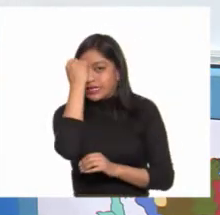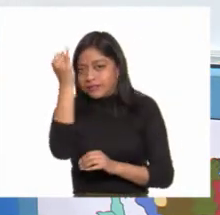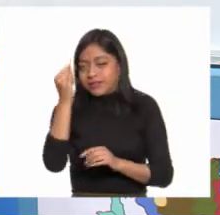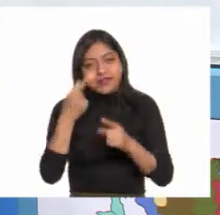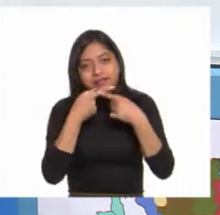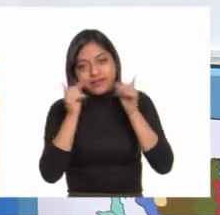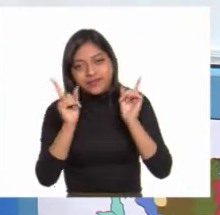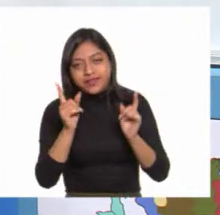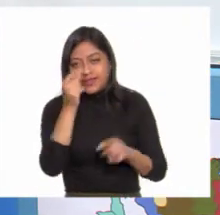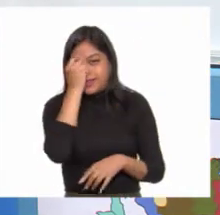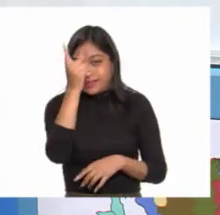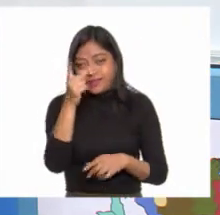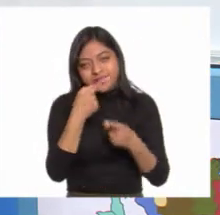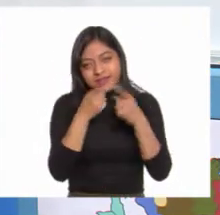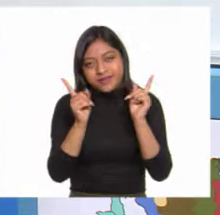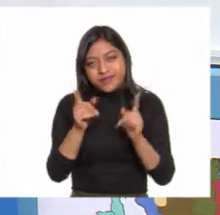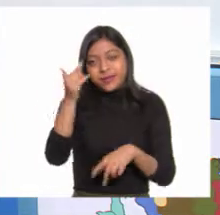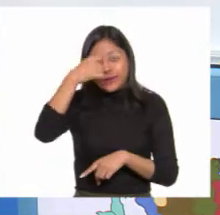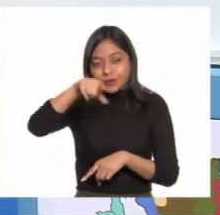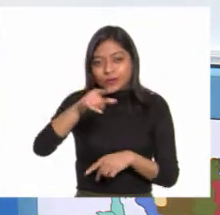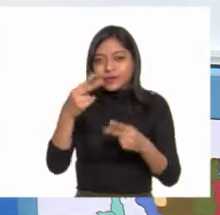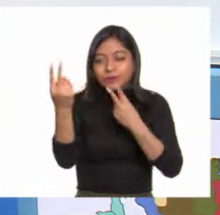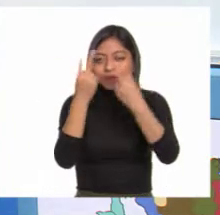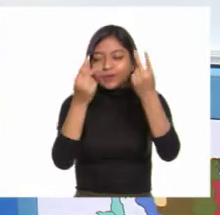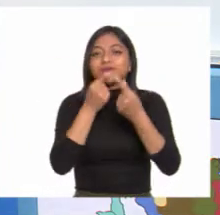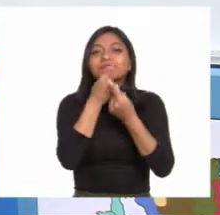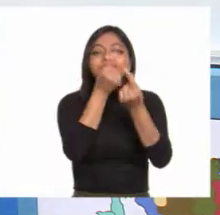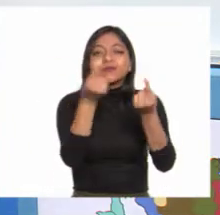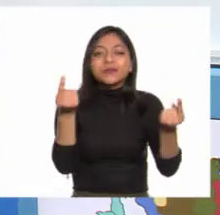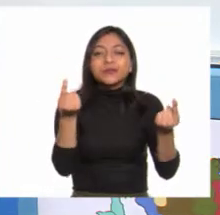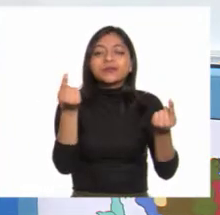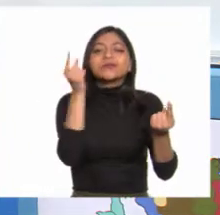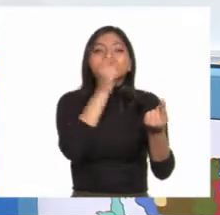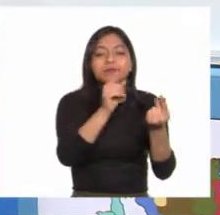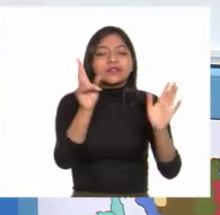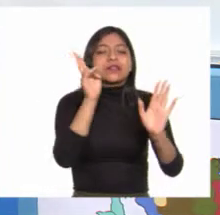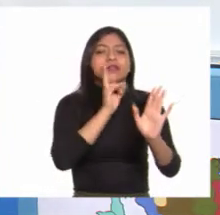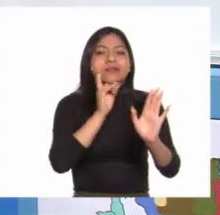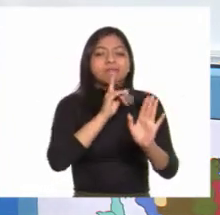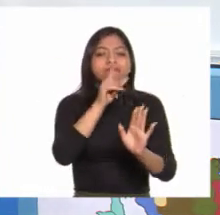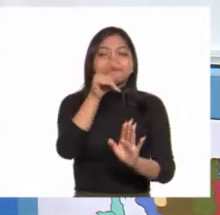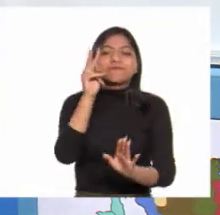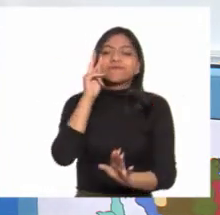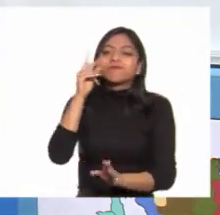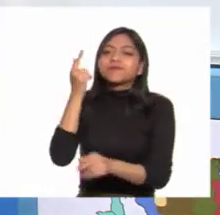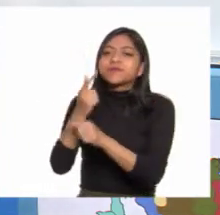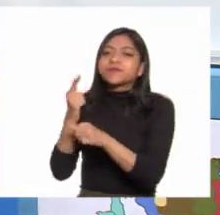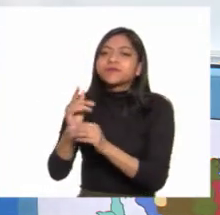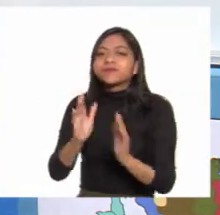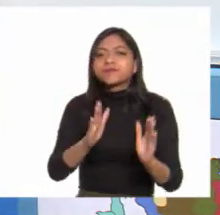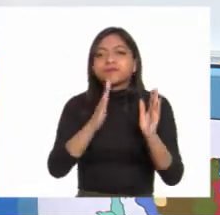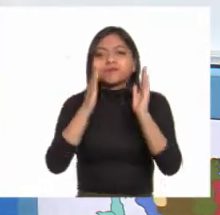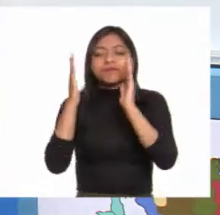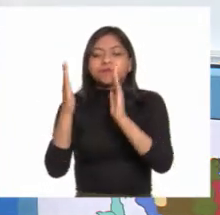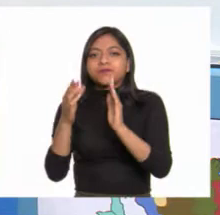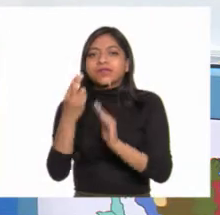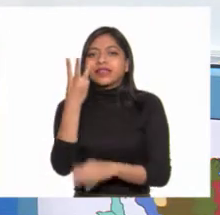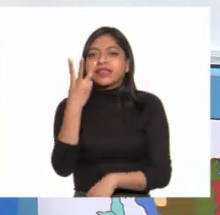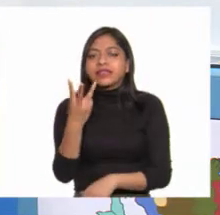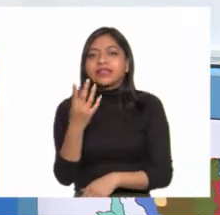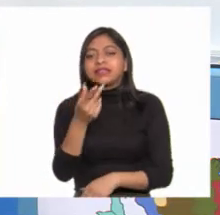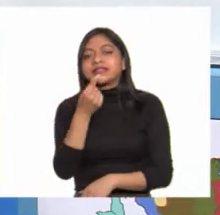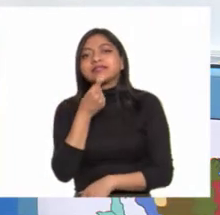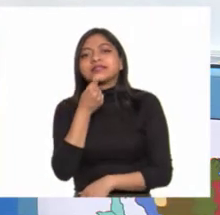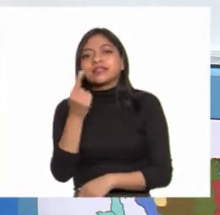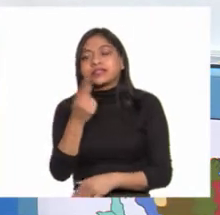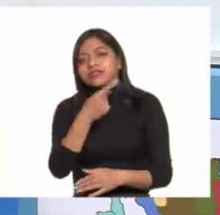observa. Y ustedes, niños y niñas que nos siguen desde casa, a ver, ¿qué me pueden decir de los otros tres personajes que van en el